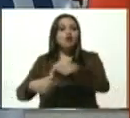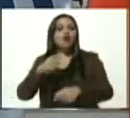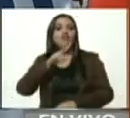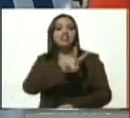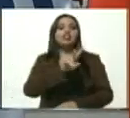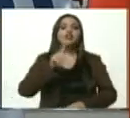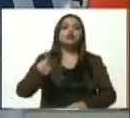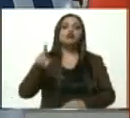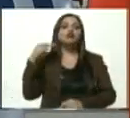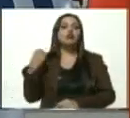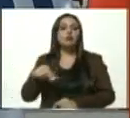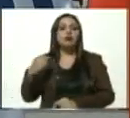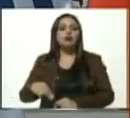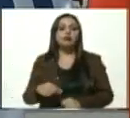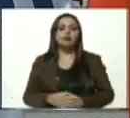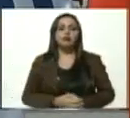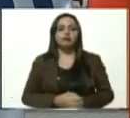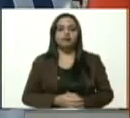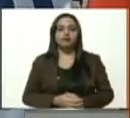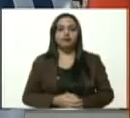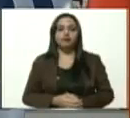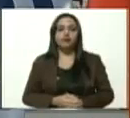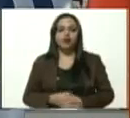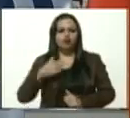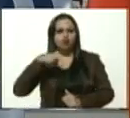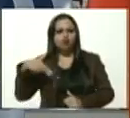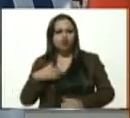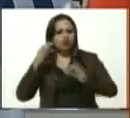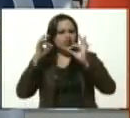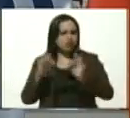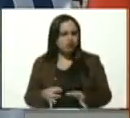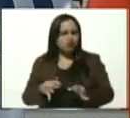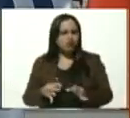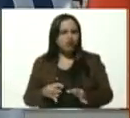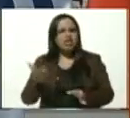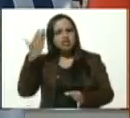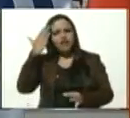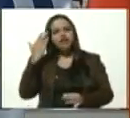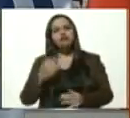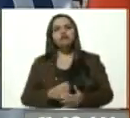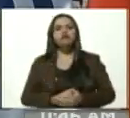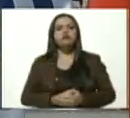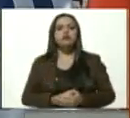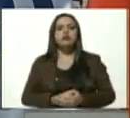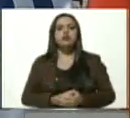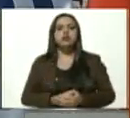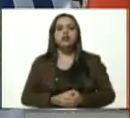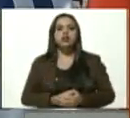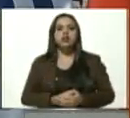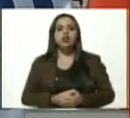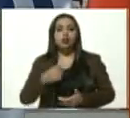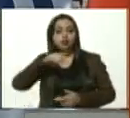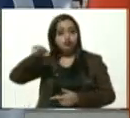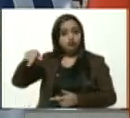de noviembre, que estamos seguros con su potencial